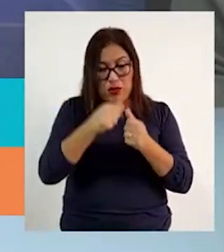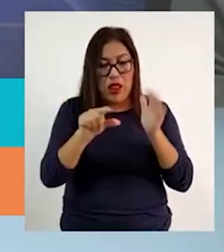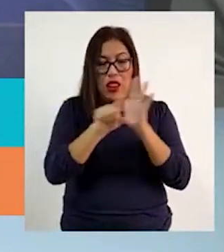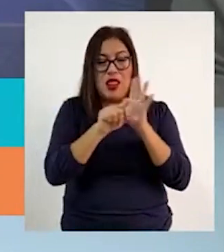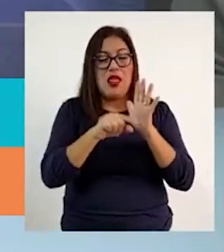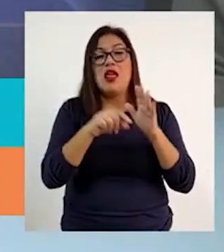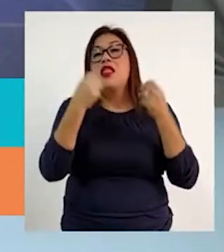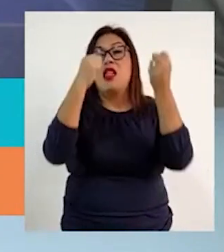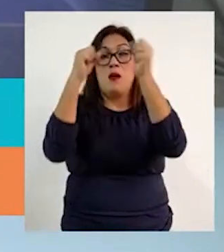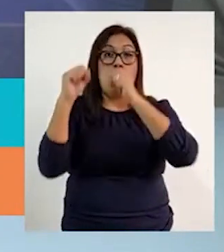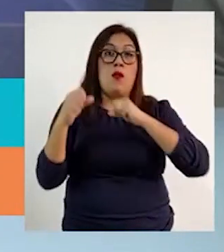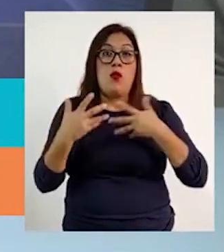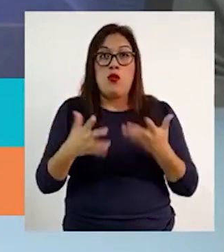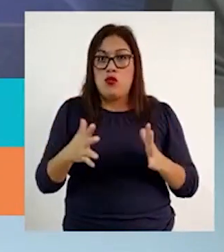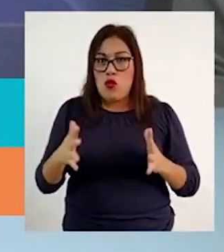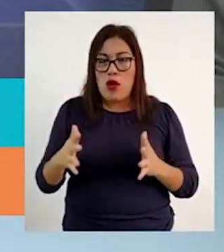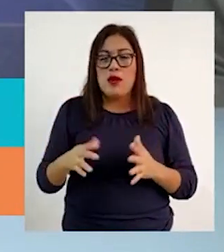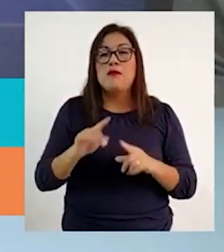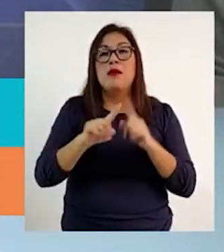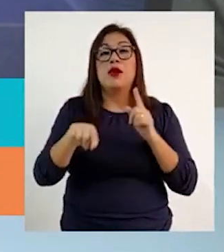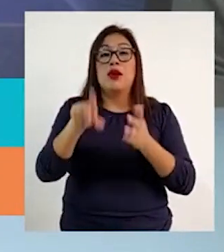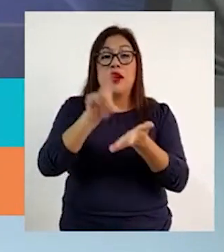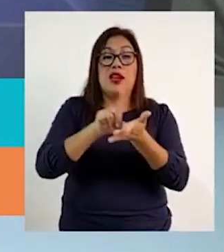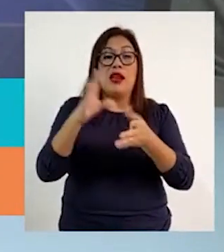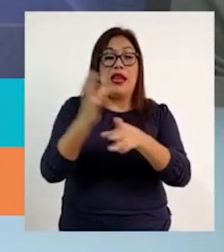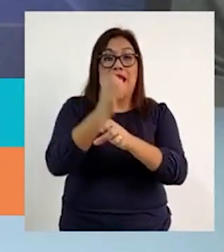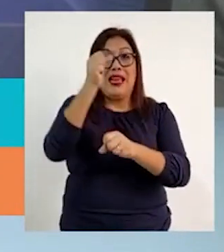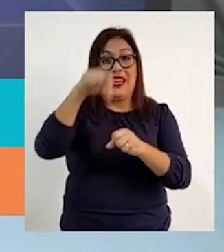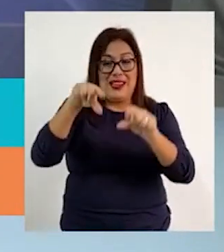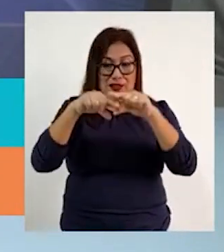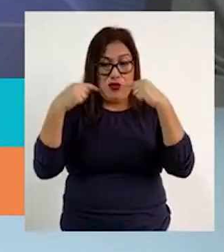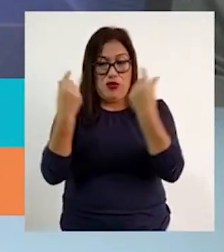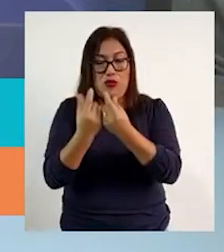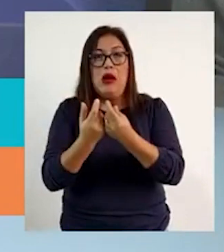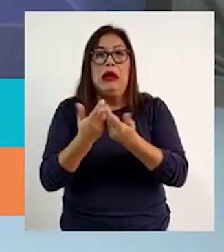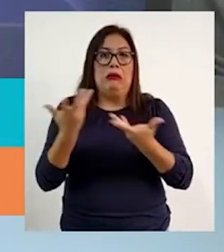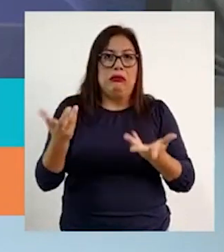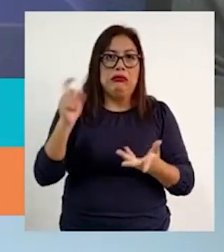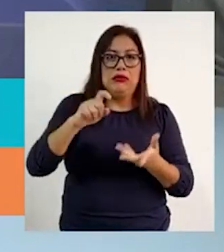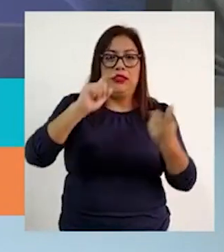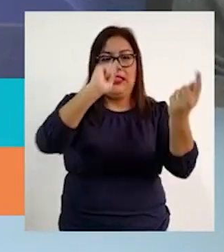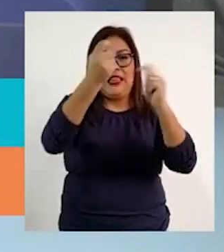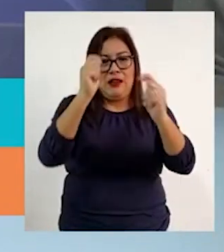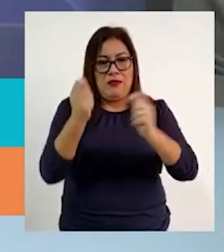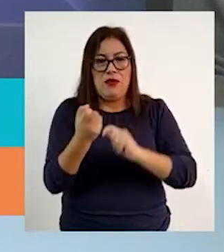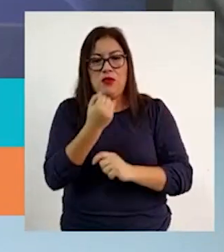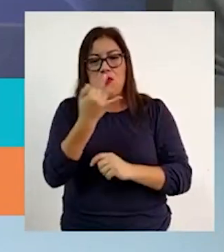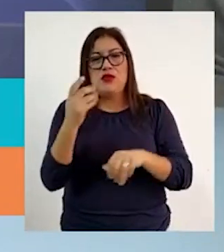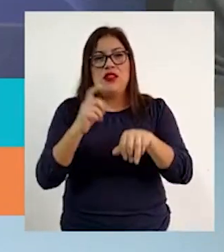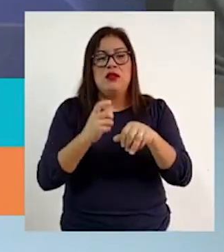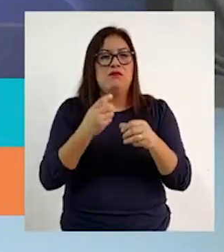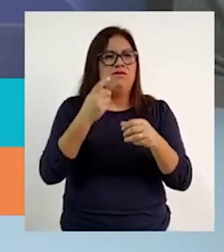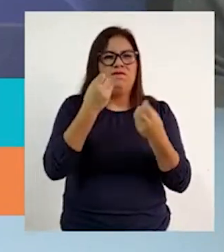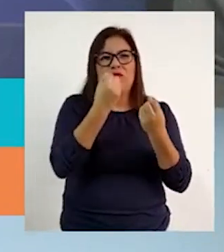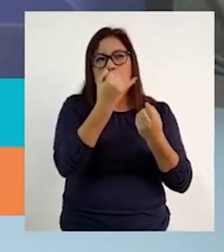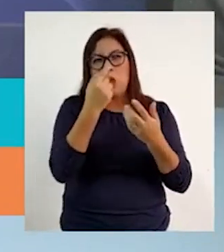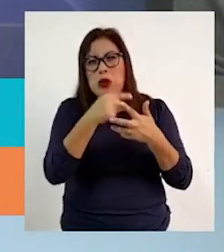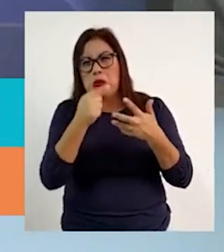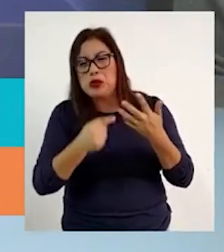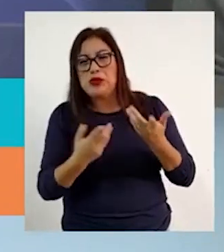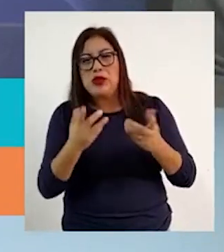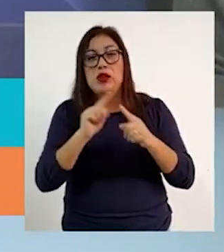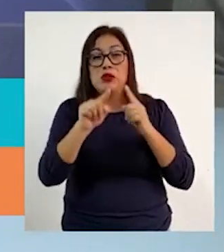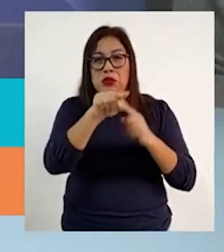Lima ganar la sede, hubieron muchos cambios que se tenían que hacer, y ustedes más que nadie conocen sobre la terminología,